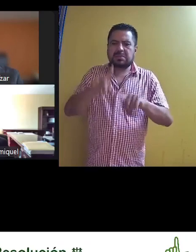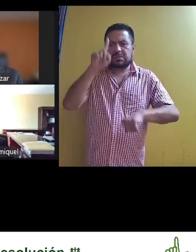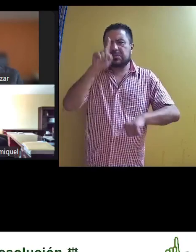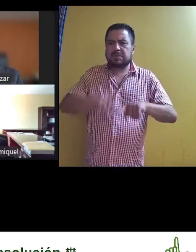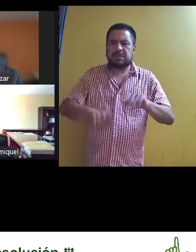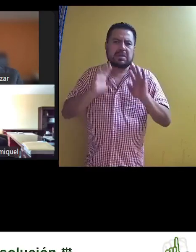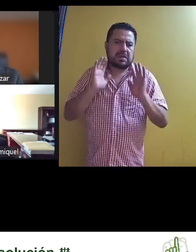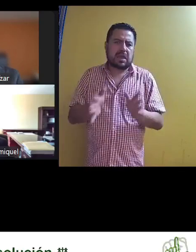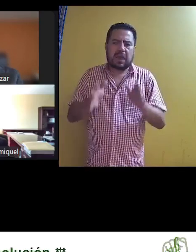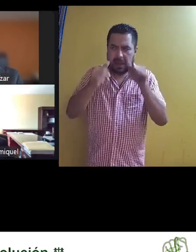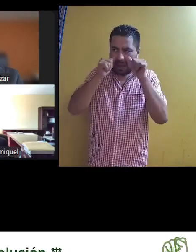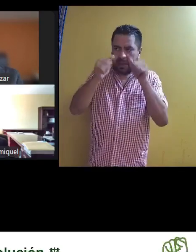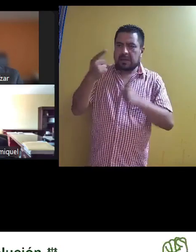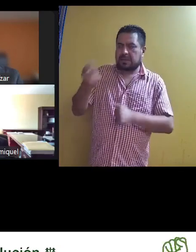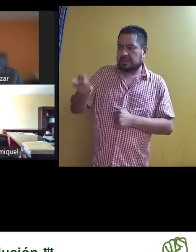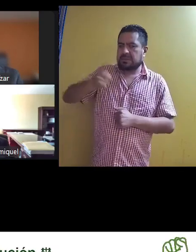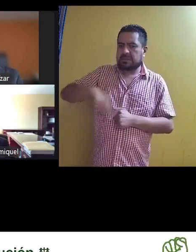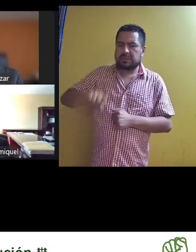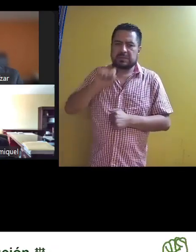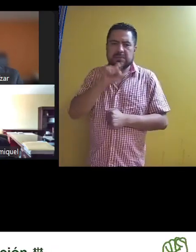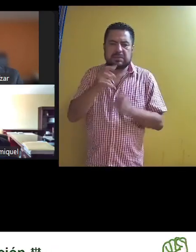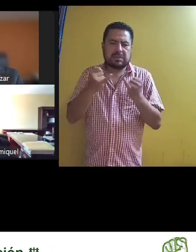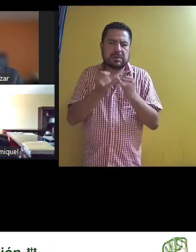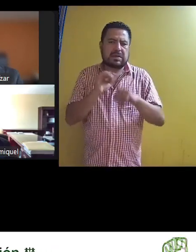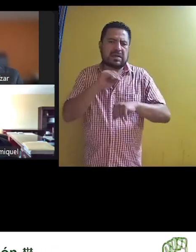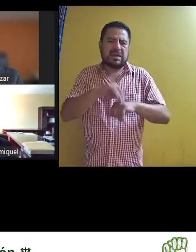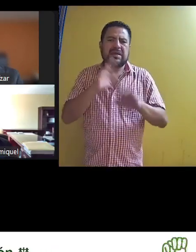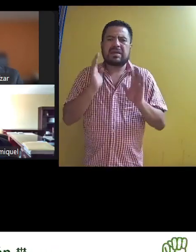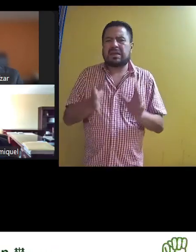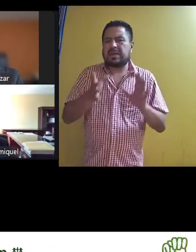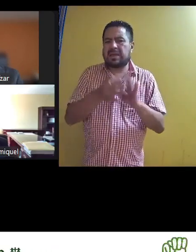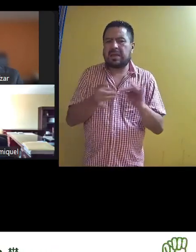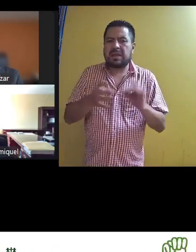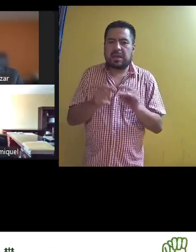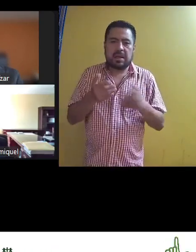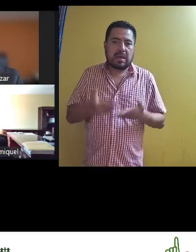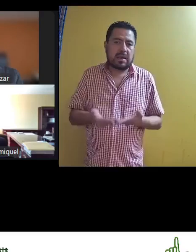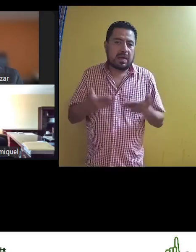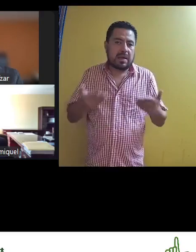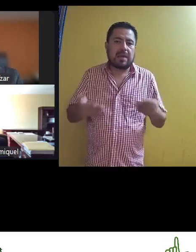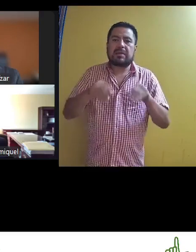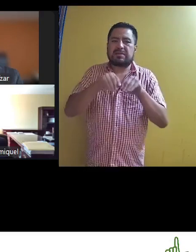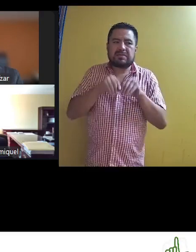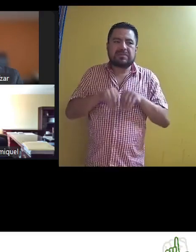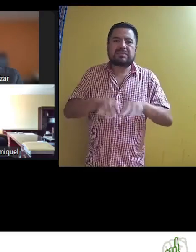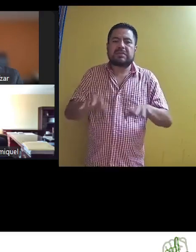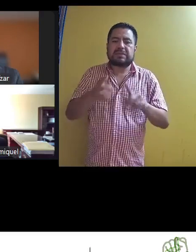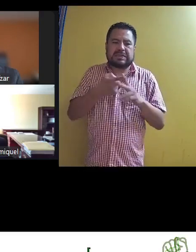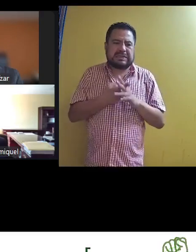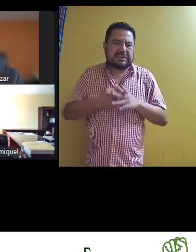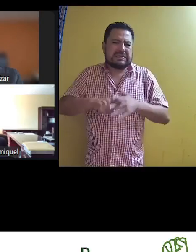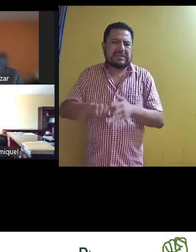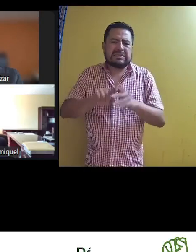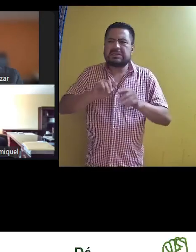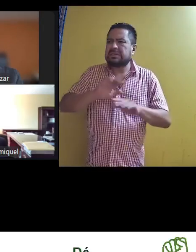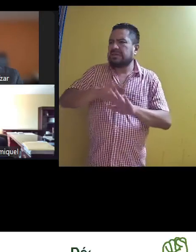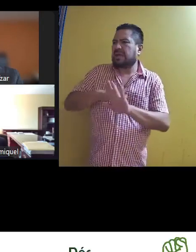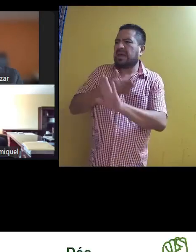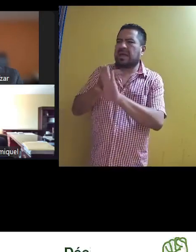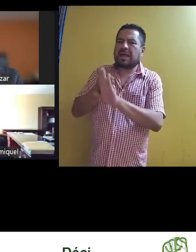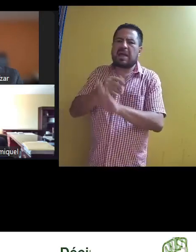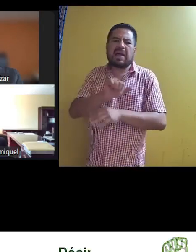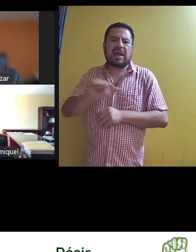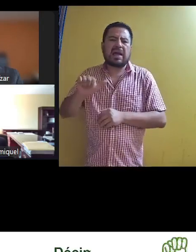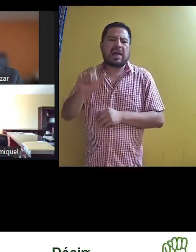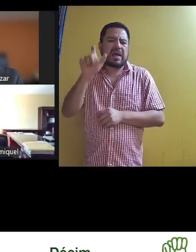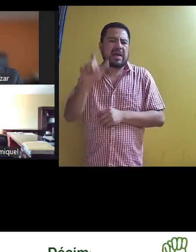en cumplimiento a las medidas cautelares ya descritas. Ahora bien, la publicación inicia con expresiones que se encuentran dirigidas